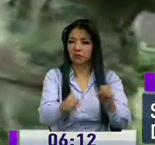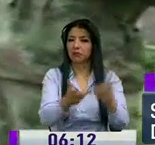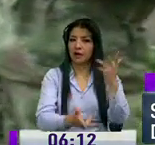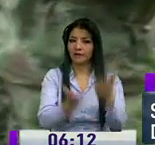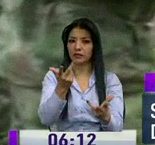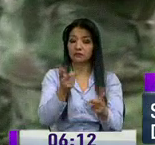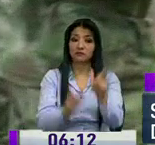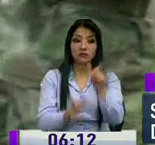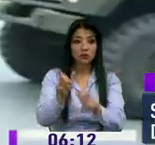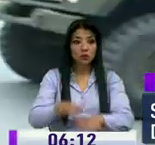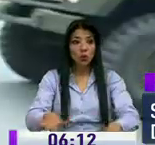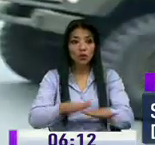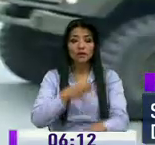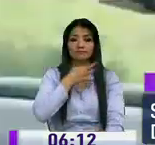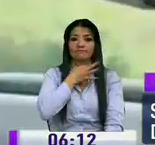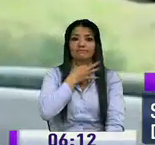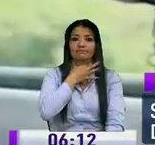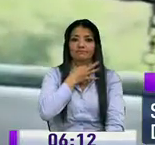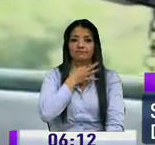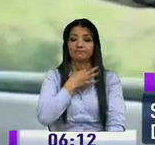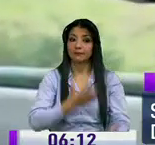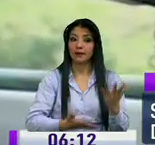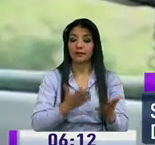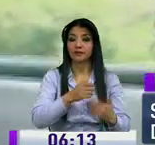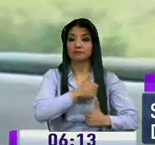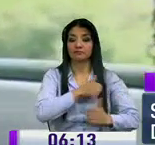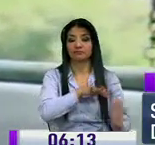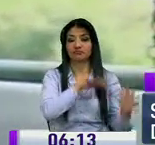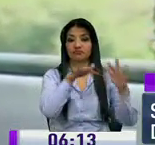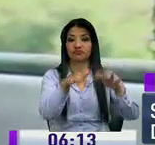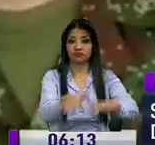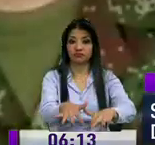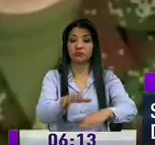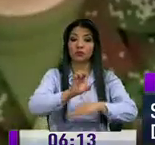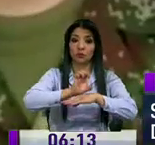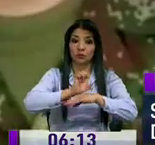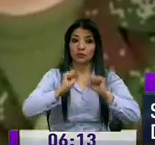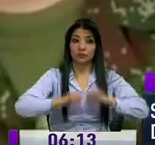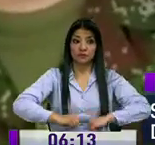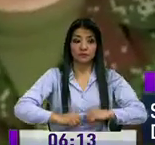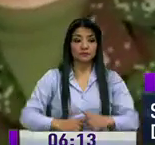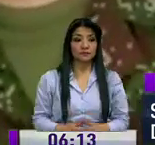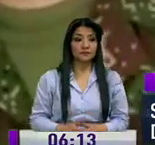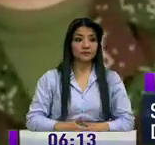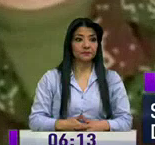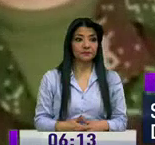temor entre la ciudadanía y se esperan desplazamientos a territorio ecuatoriano. Incrementar